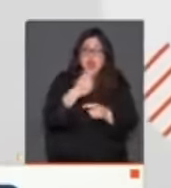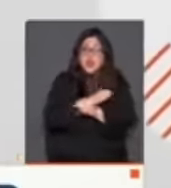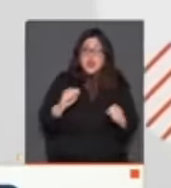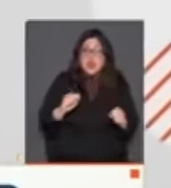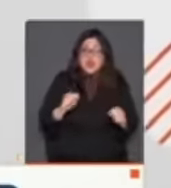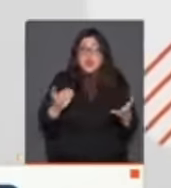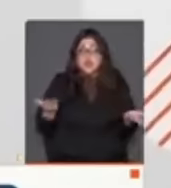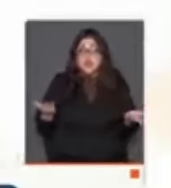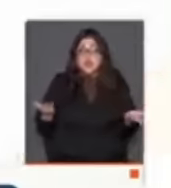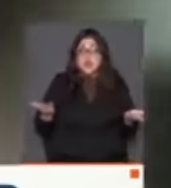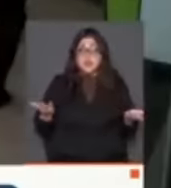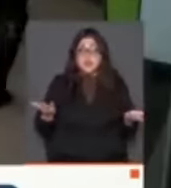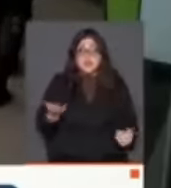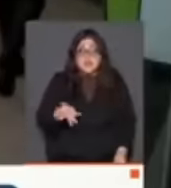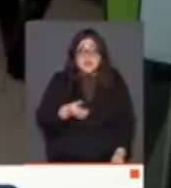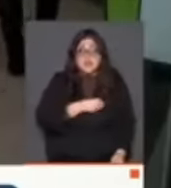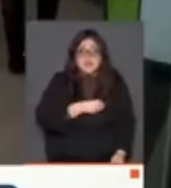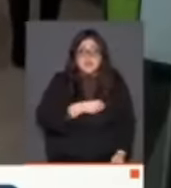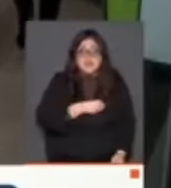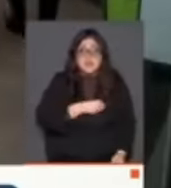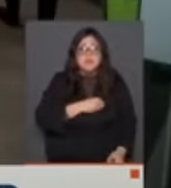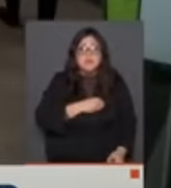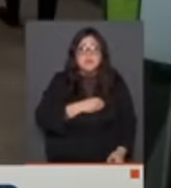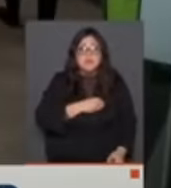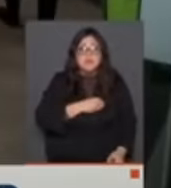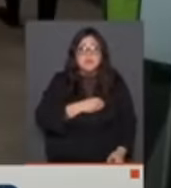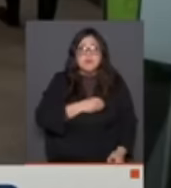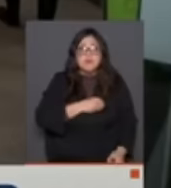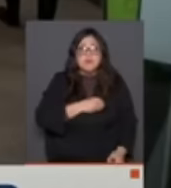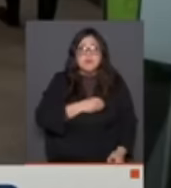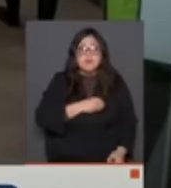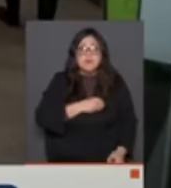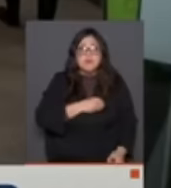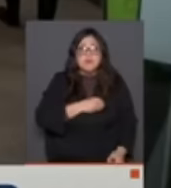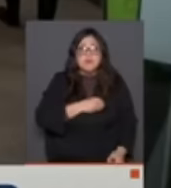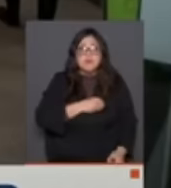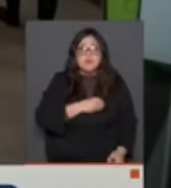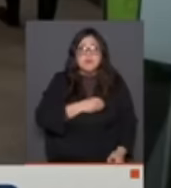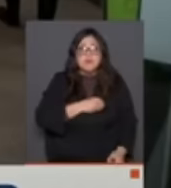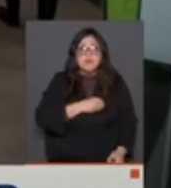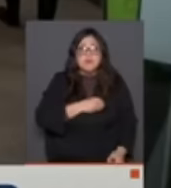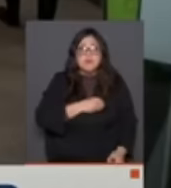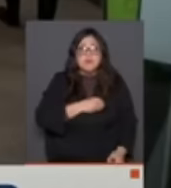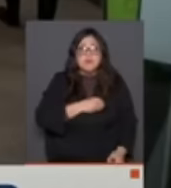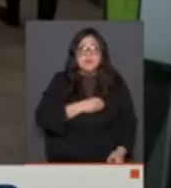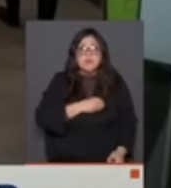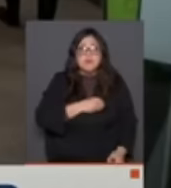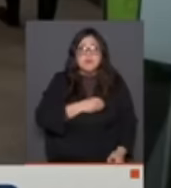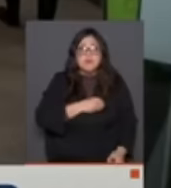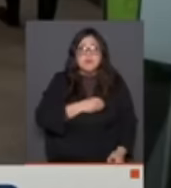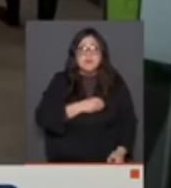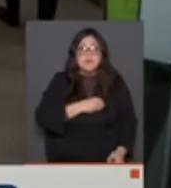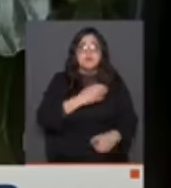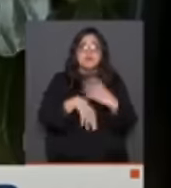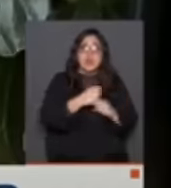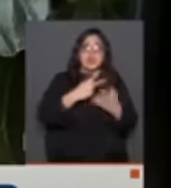entonces... Es triste. Recién en 2016... ¿De dónde es el hombre, el dueño? ¿Tiene como un acento europeo,